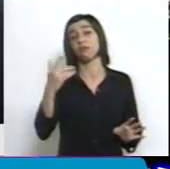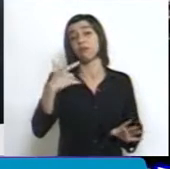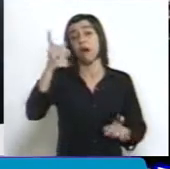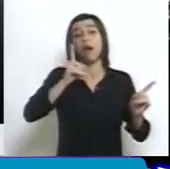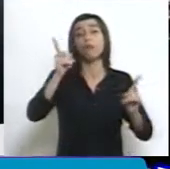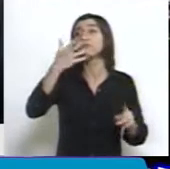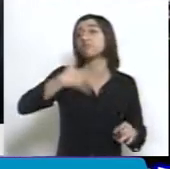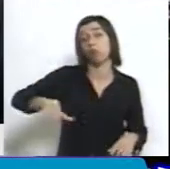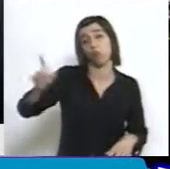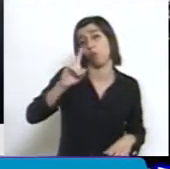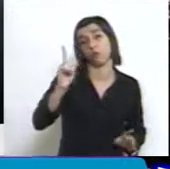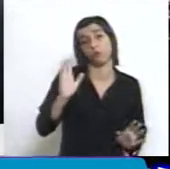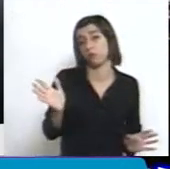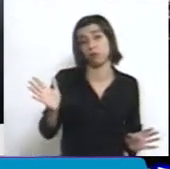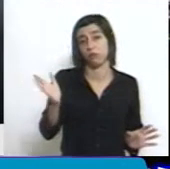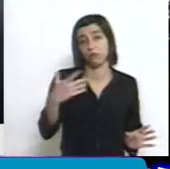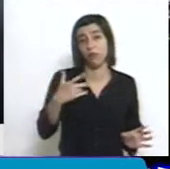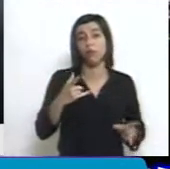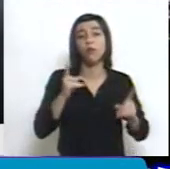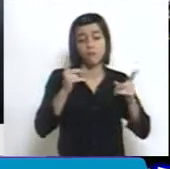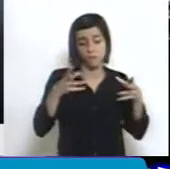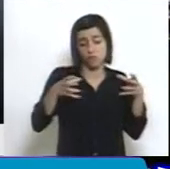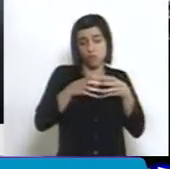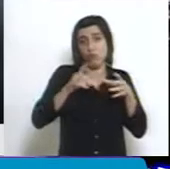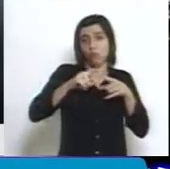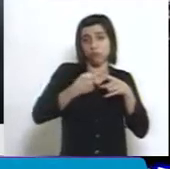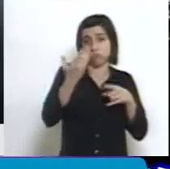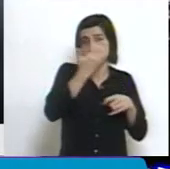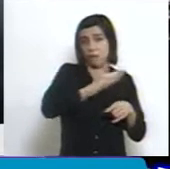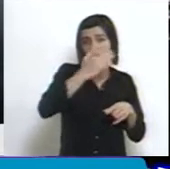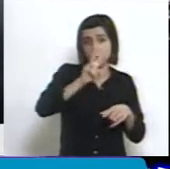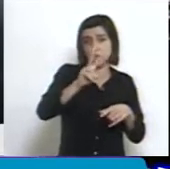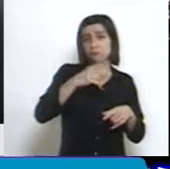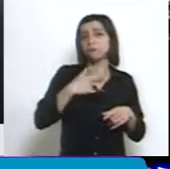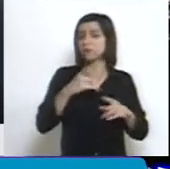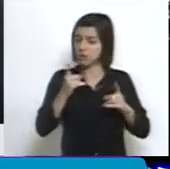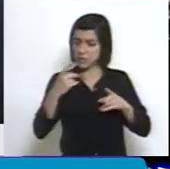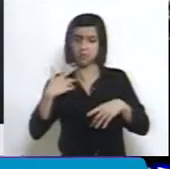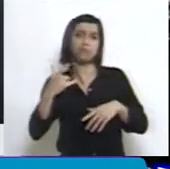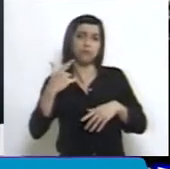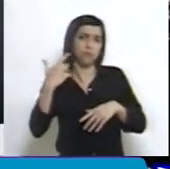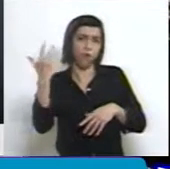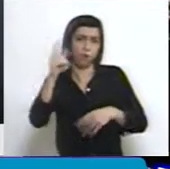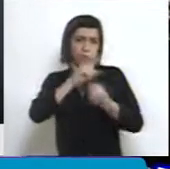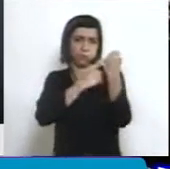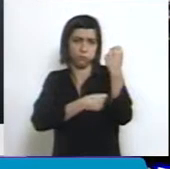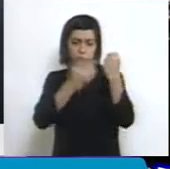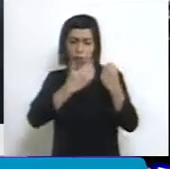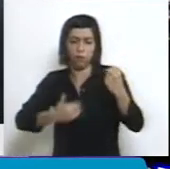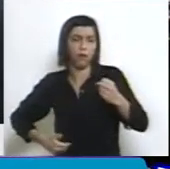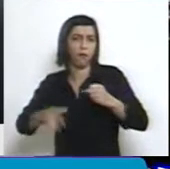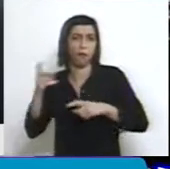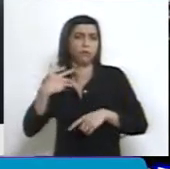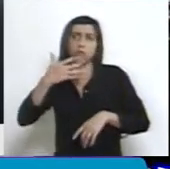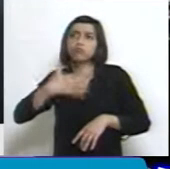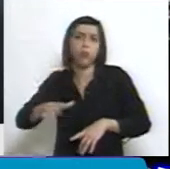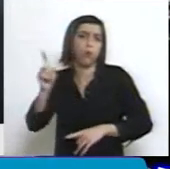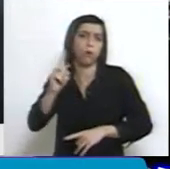realidad y desde el oficialismo de esta Cámara y desde el Poder Ejecutivo se hicieron las cosas de manera